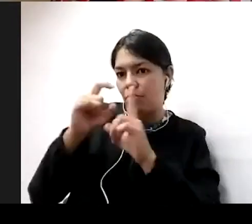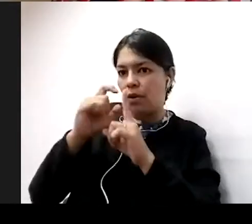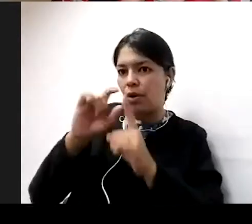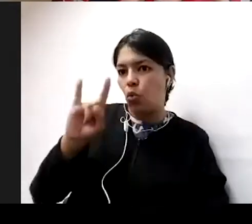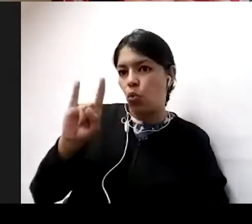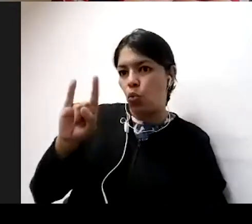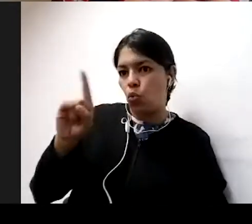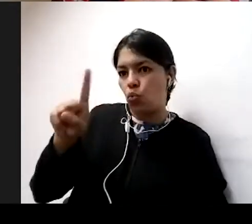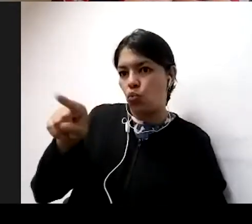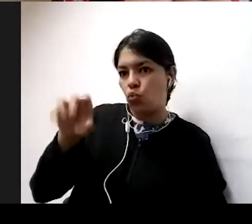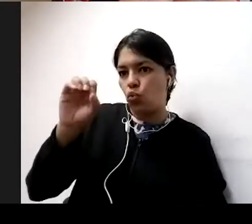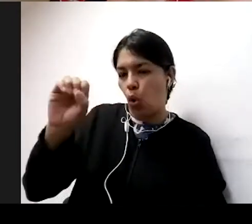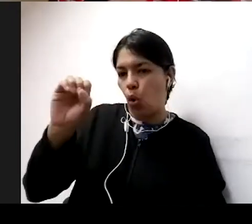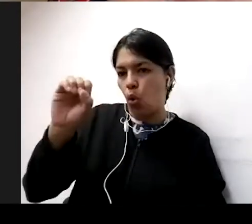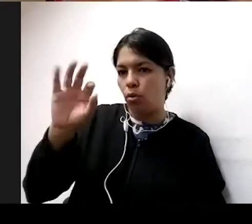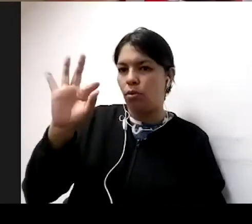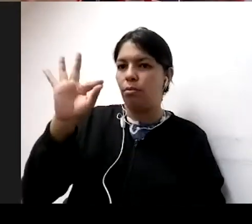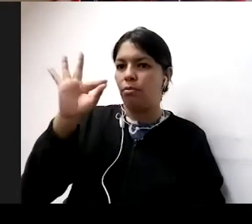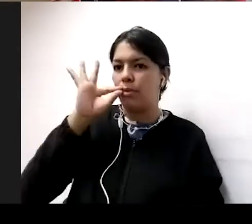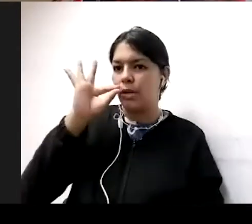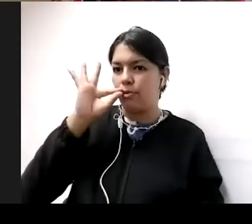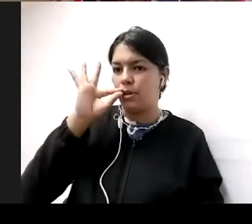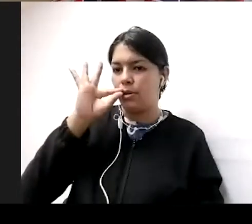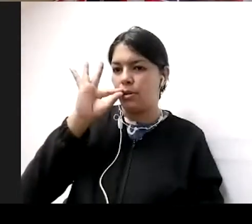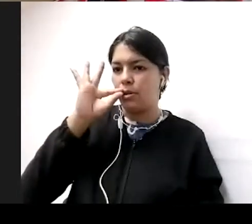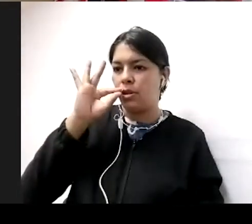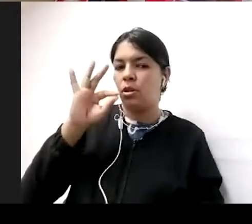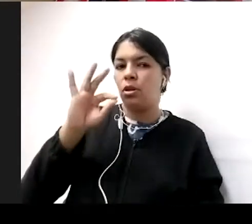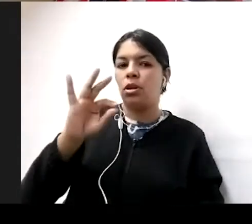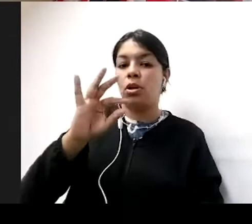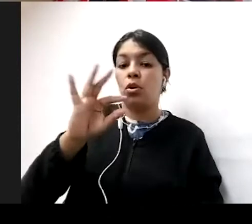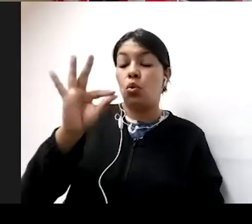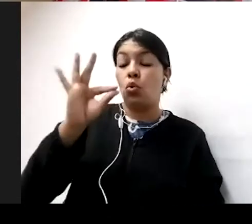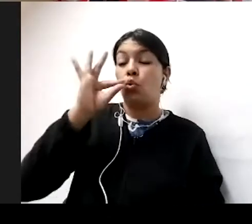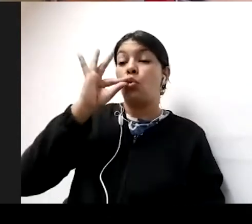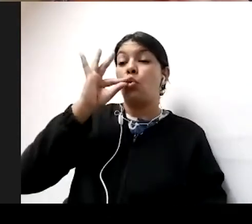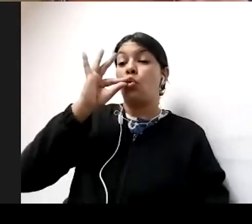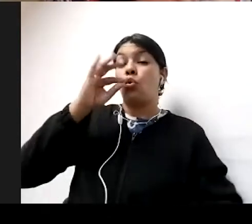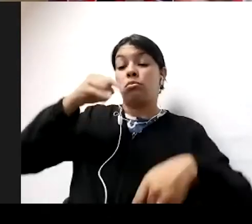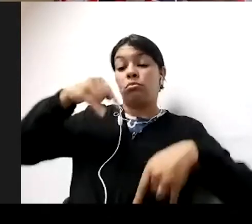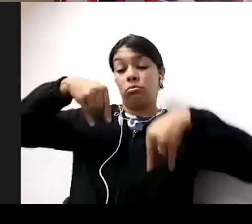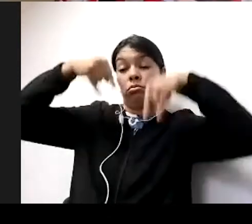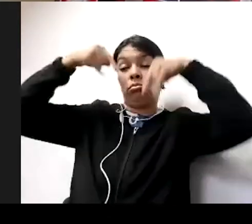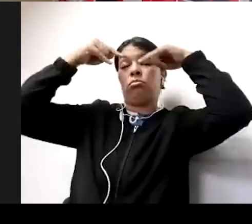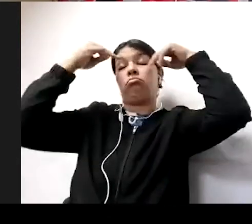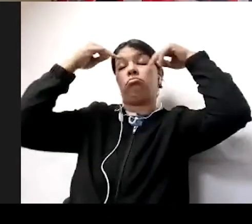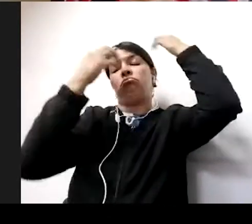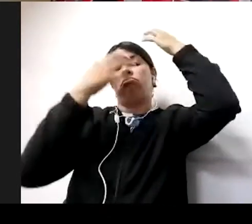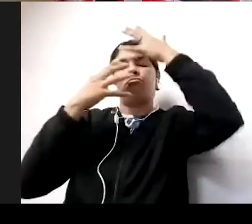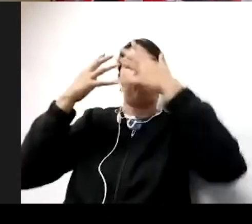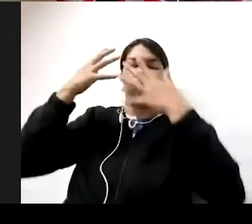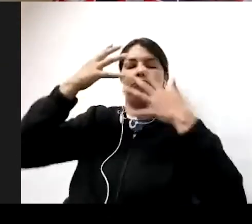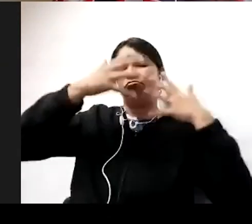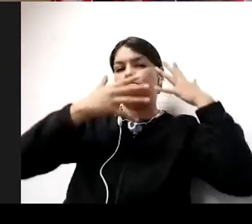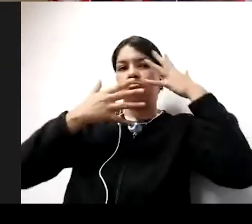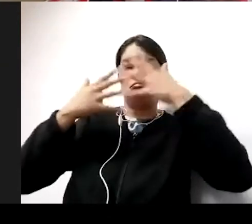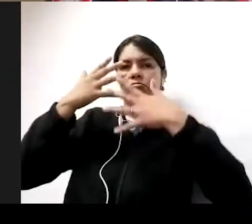los efectos inmediatos de la droga, pues no tiene efectos negativos muy fuertes inmediatos para su estado